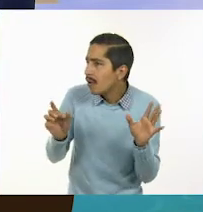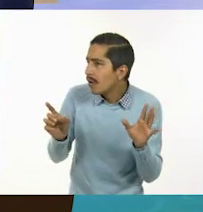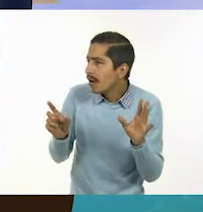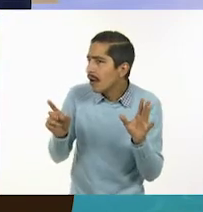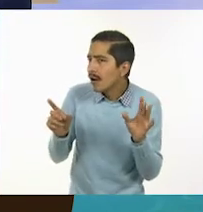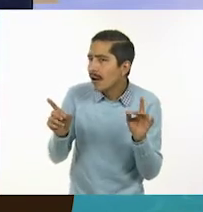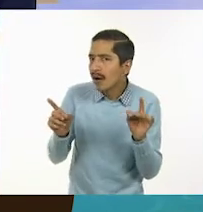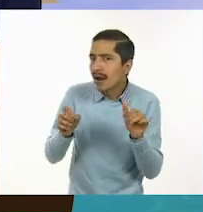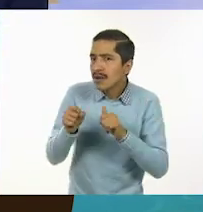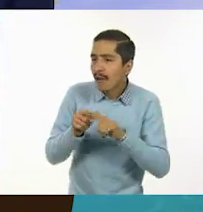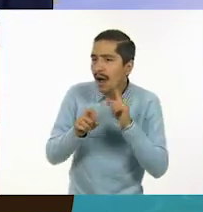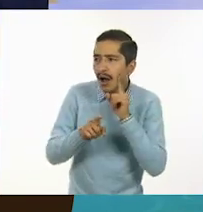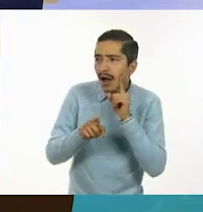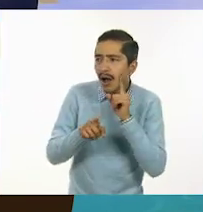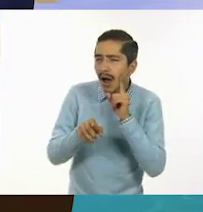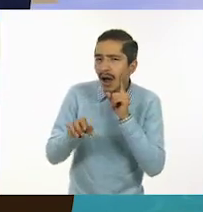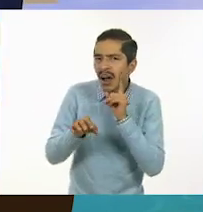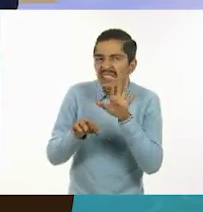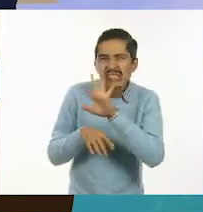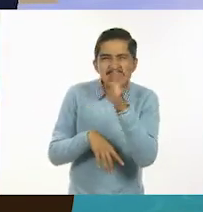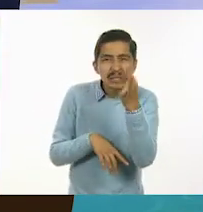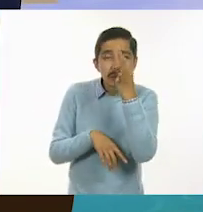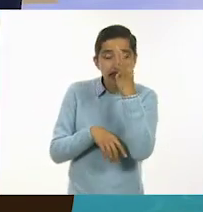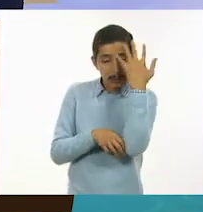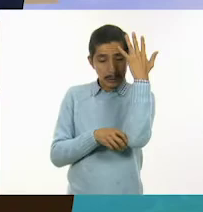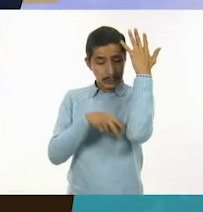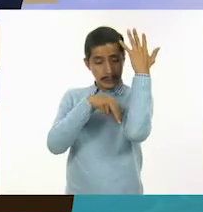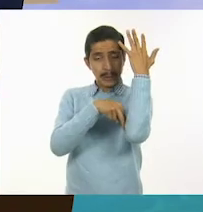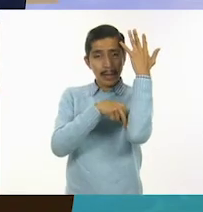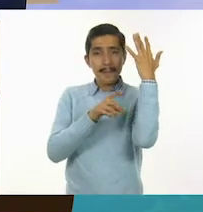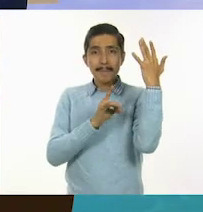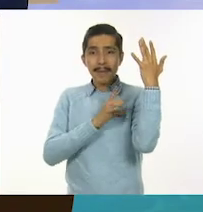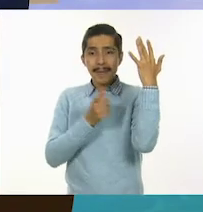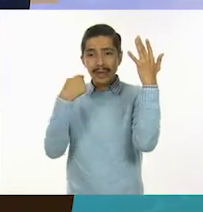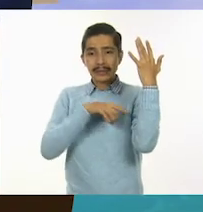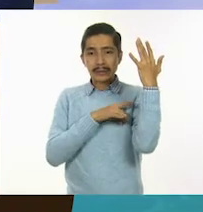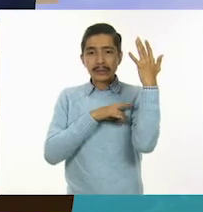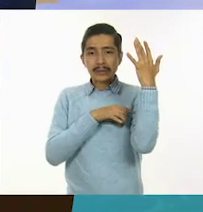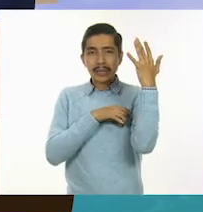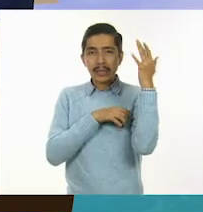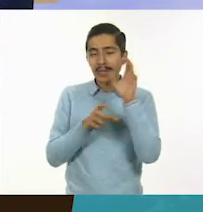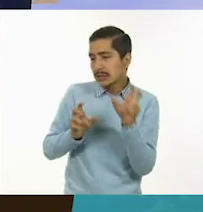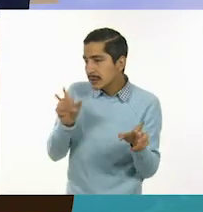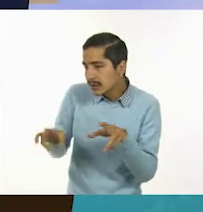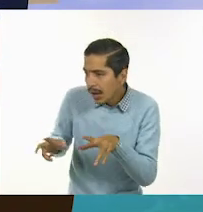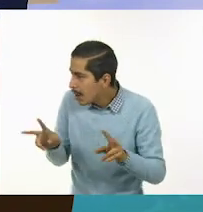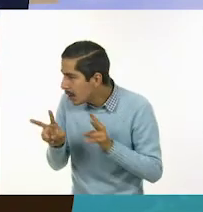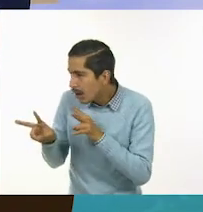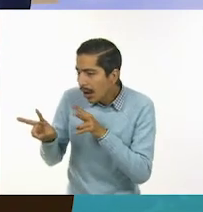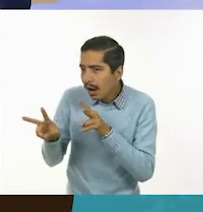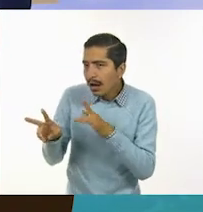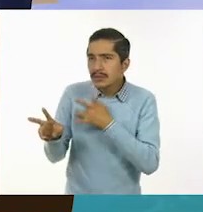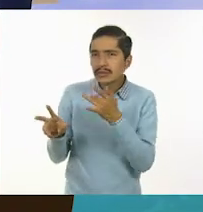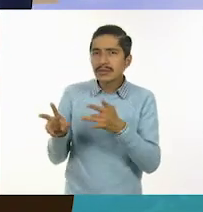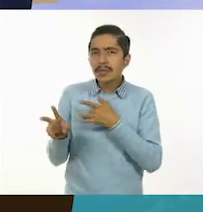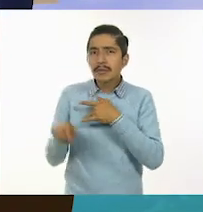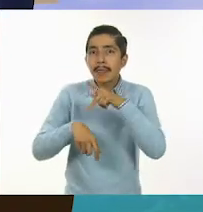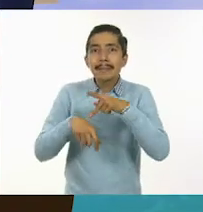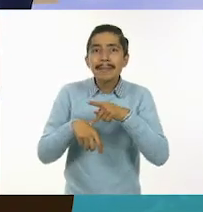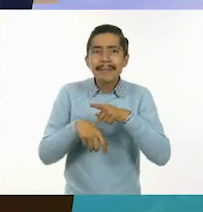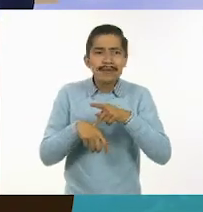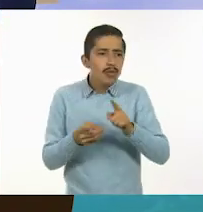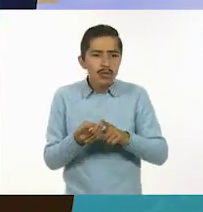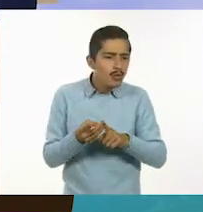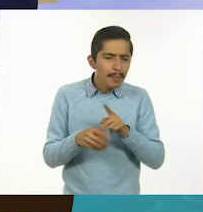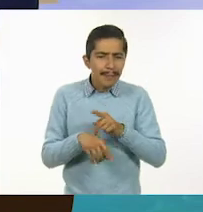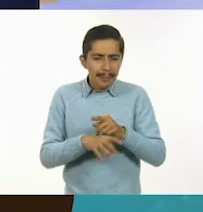buscarlo. Pasó muy cerca de donde estaba y Henrik sintió gran miedo. Como cada vez que sentía algo parecido, buscó su piedra